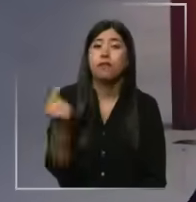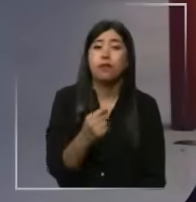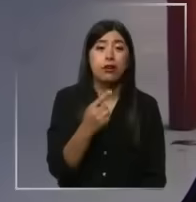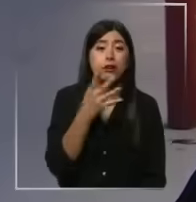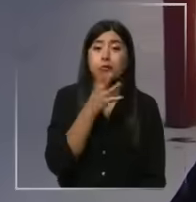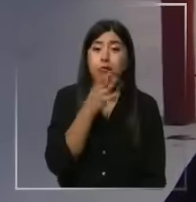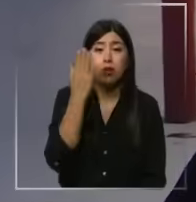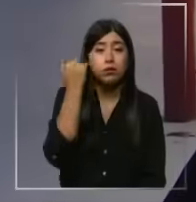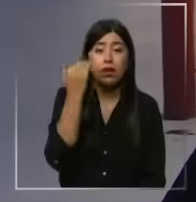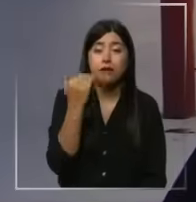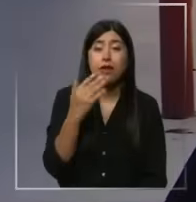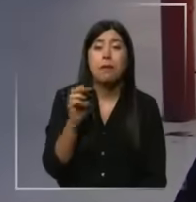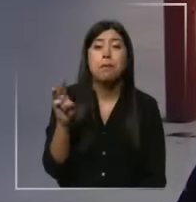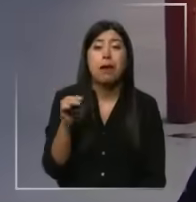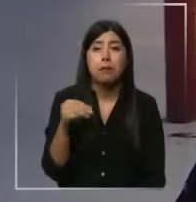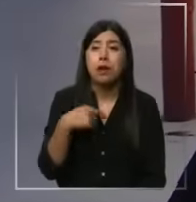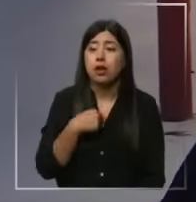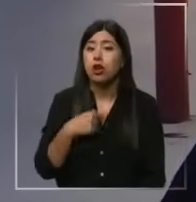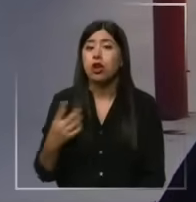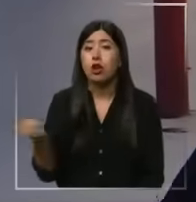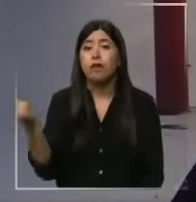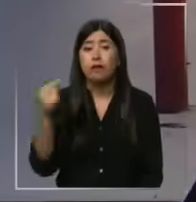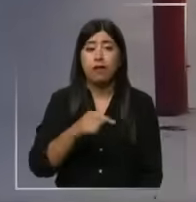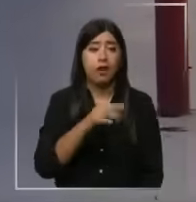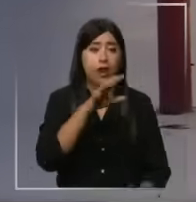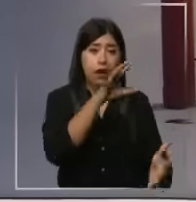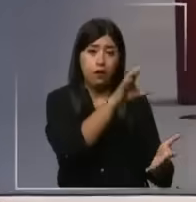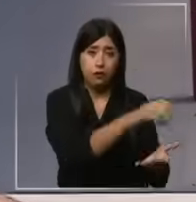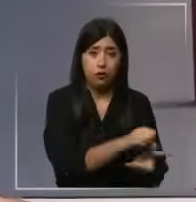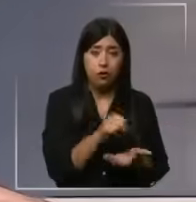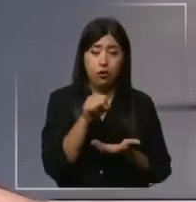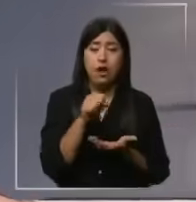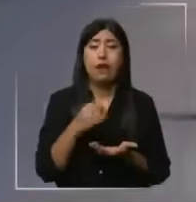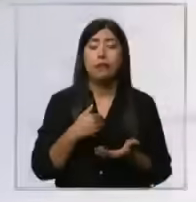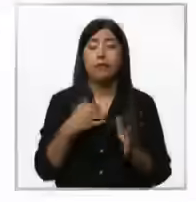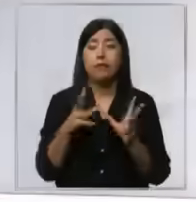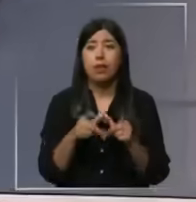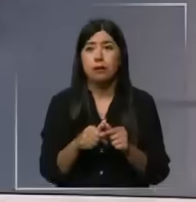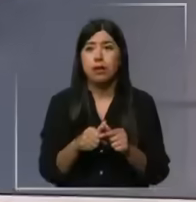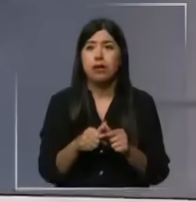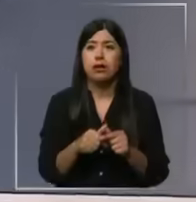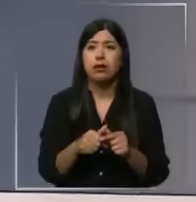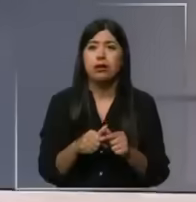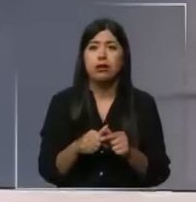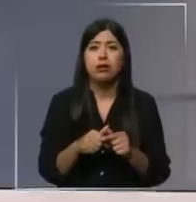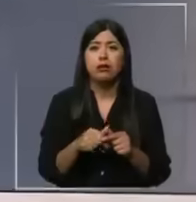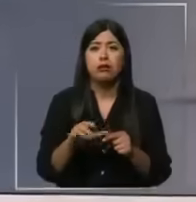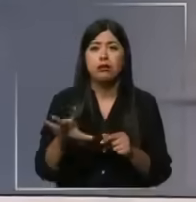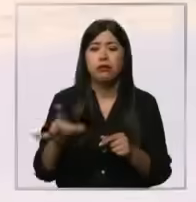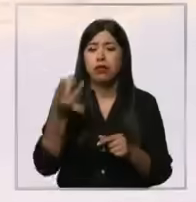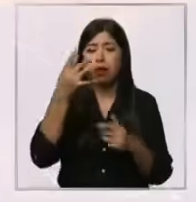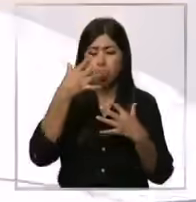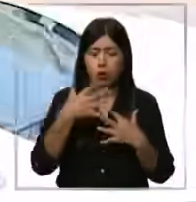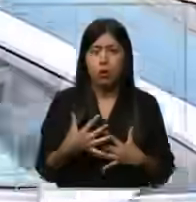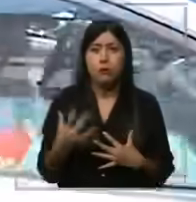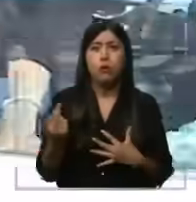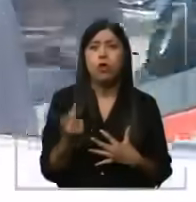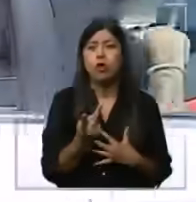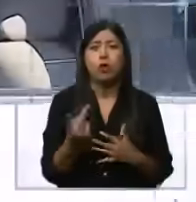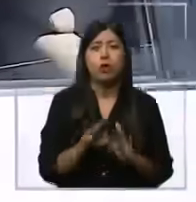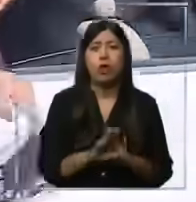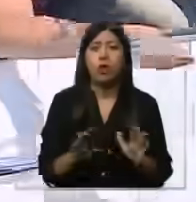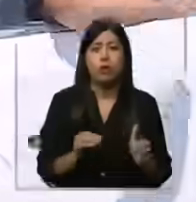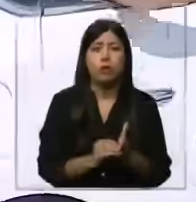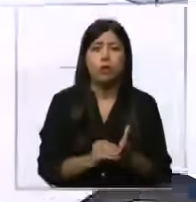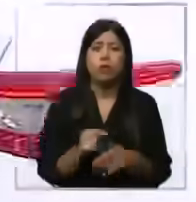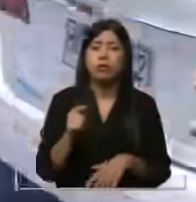de mi madre, entonces la vine a buscar junto con mis familiares y nos encontramos con solamente dos cuerpos. Ariel vive días